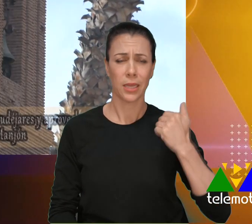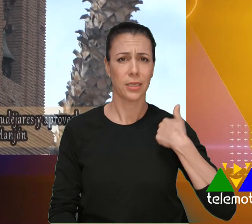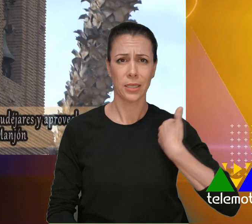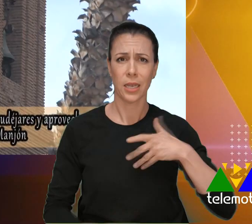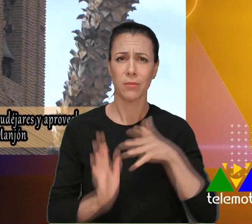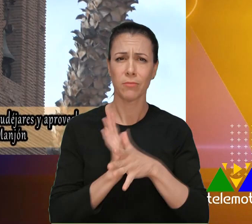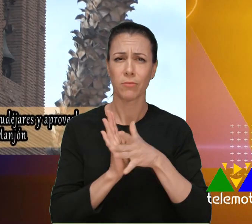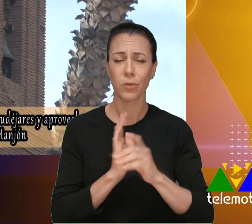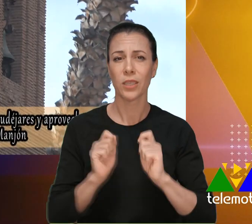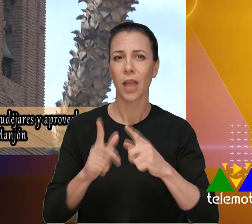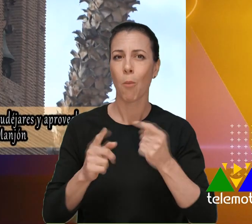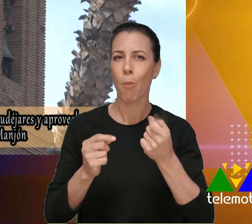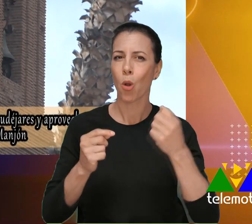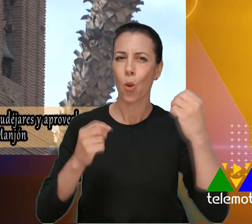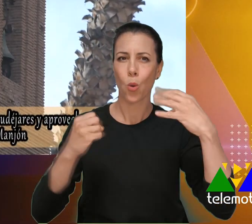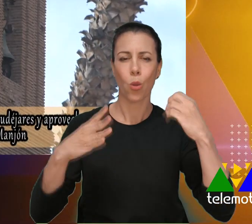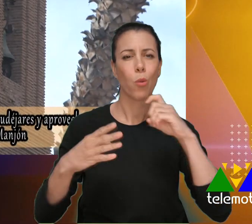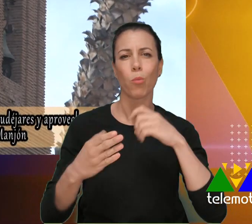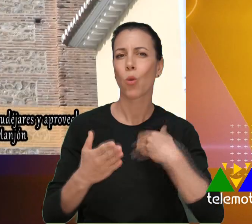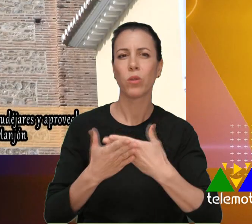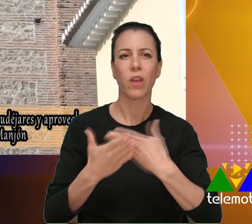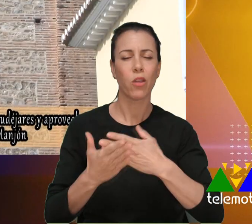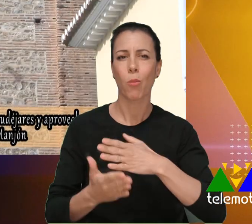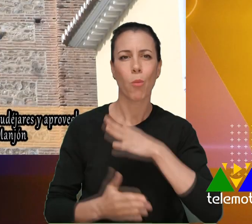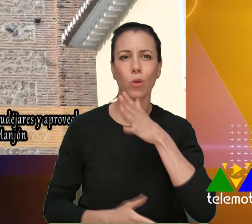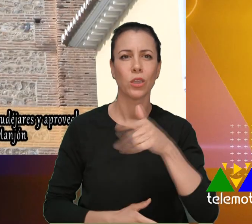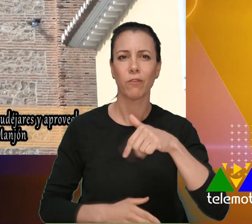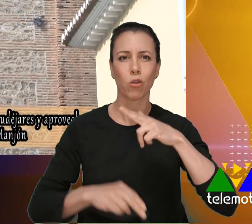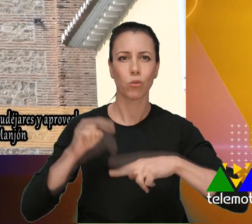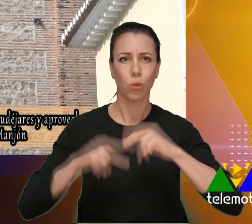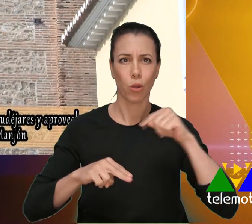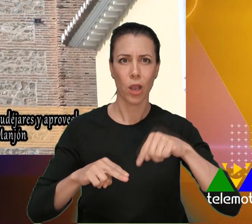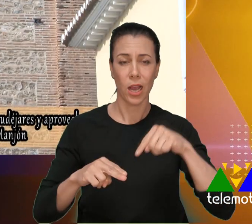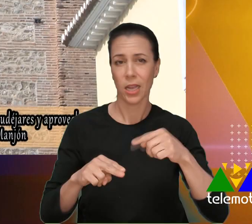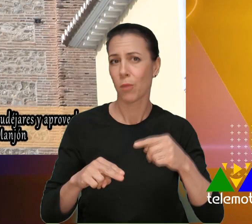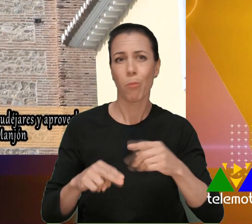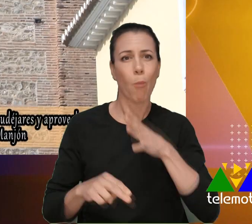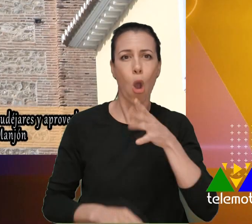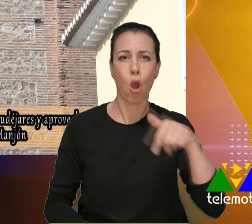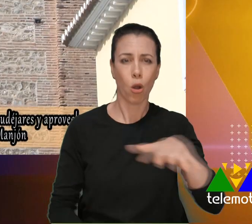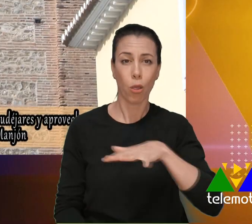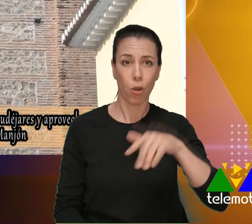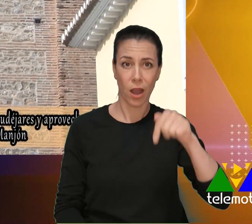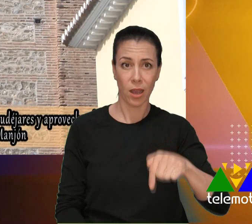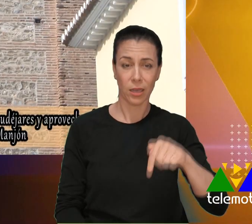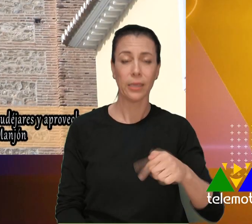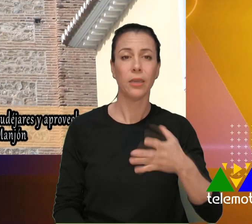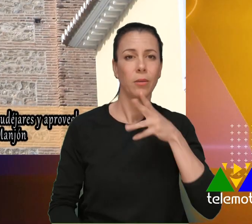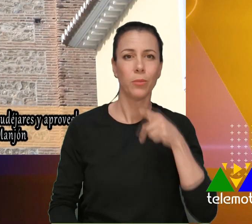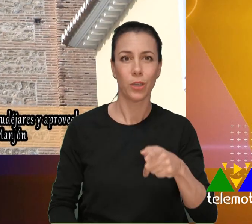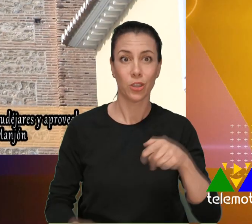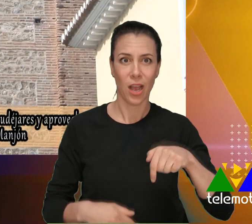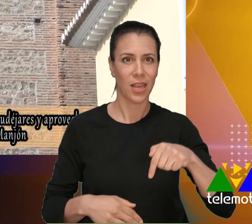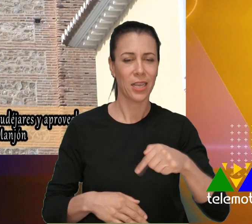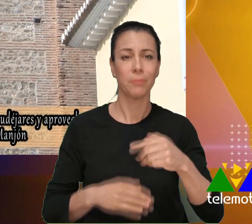de luz a la justificación del por qué se construía en este lugar tan emblemático de Motril, y nos quedábamos en esta fantástica